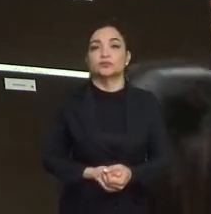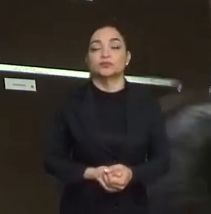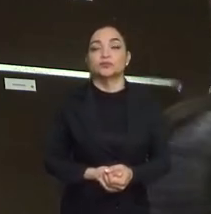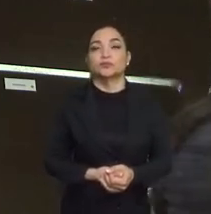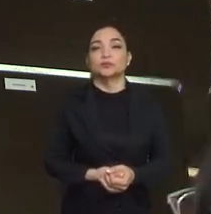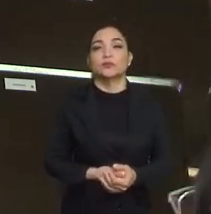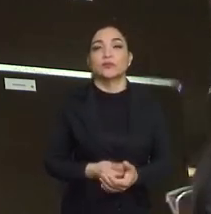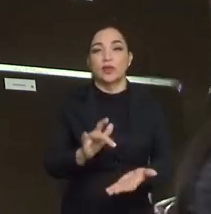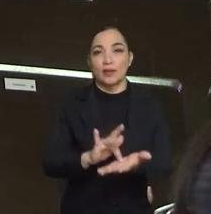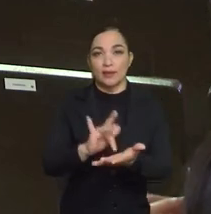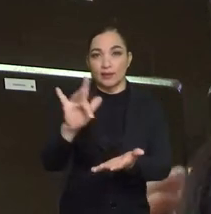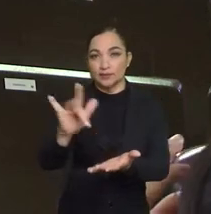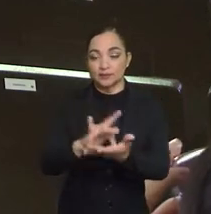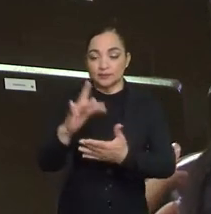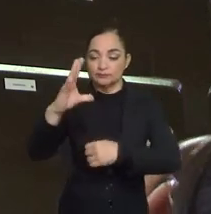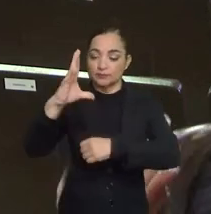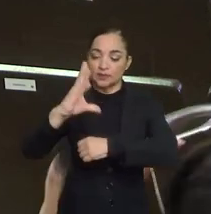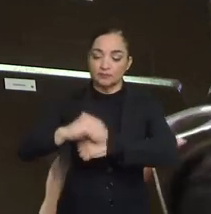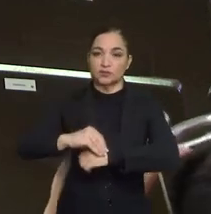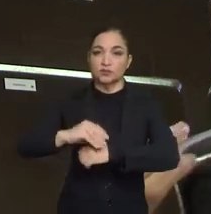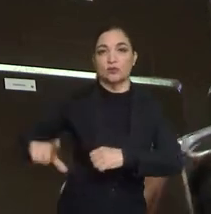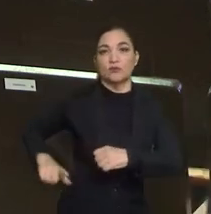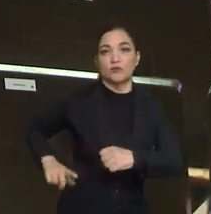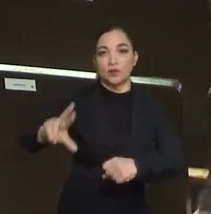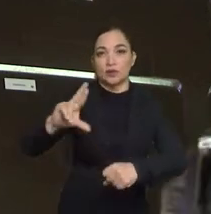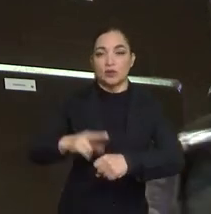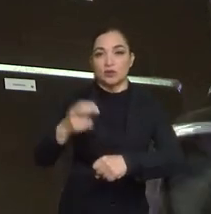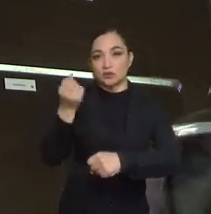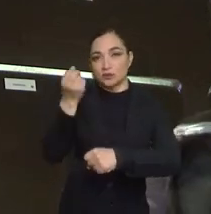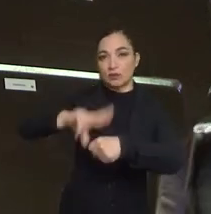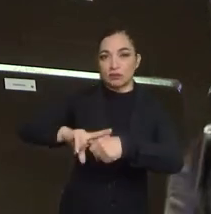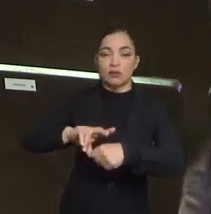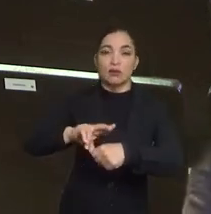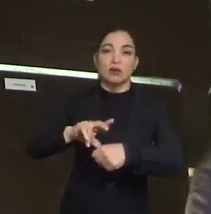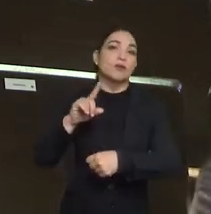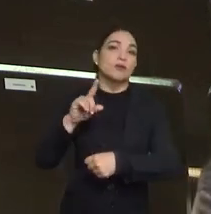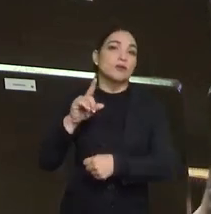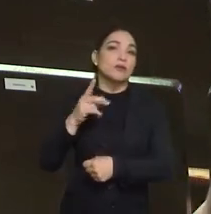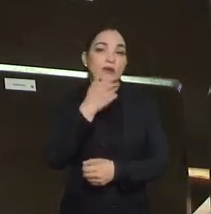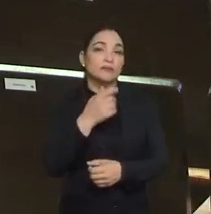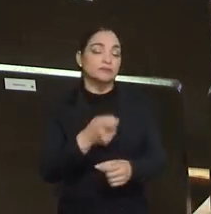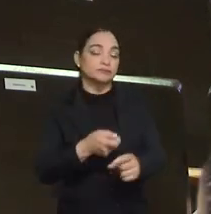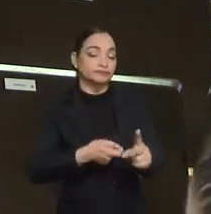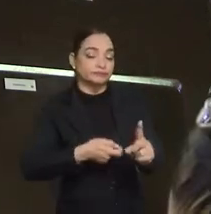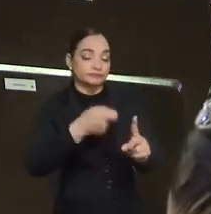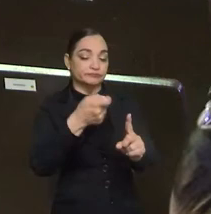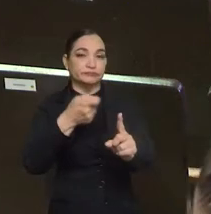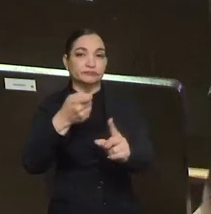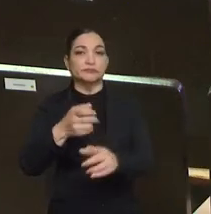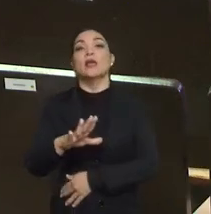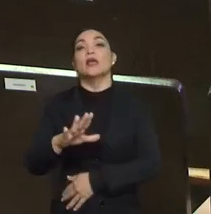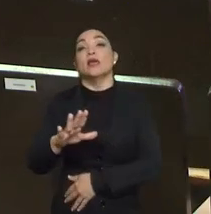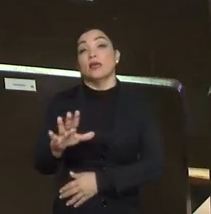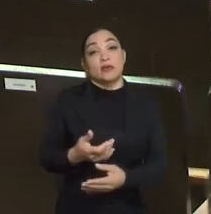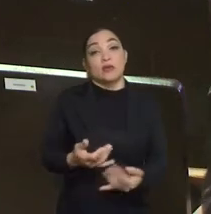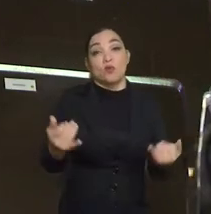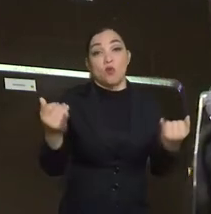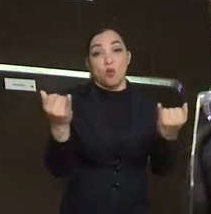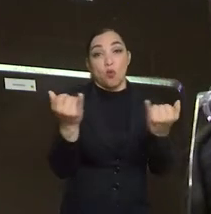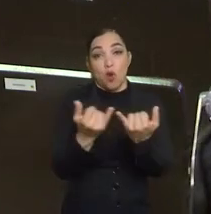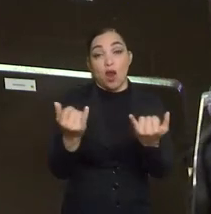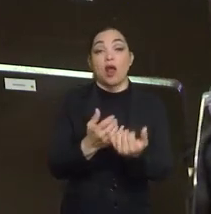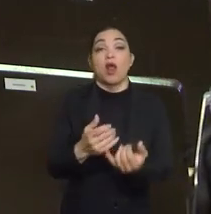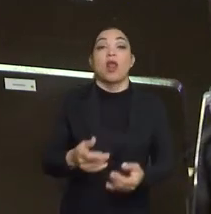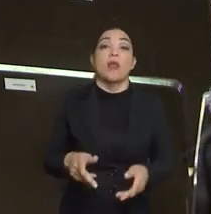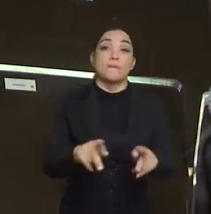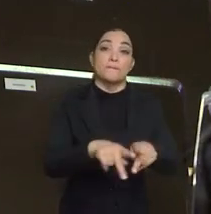Gracias. Con su permiso, señor gobernador, señor secretario. Me da gusto saludar a todos los medios que nos acompañan y a los que están